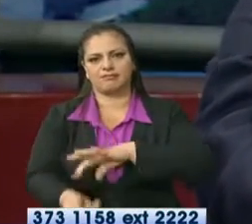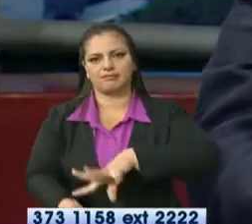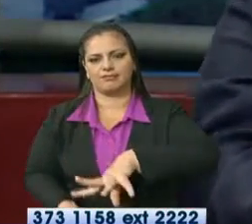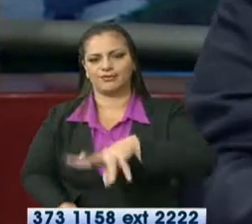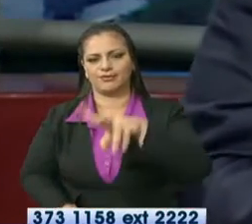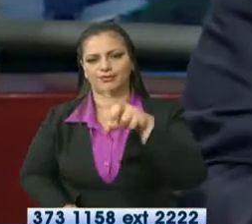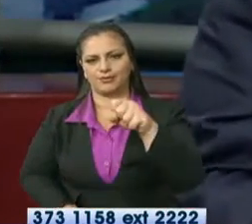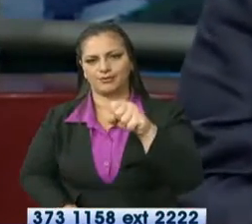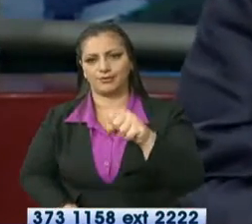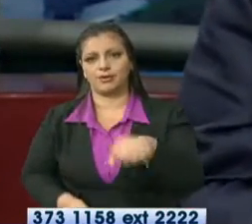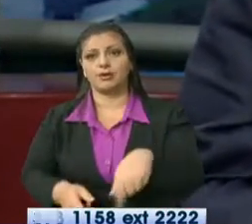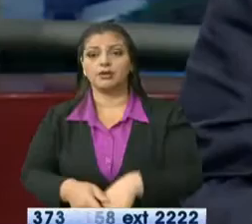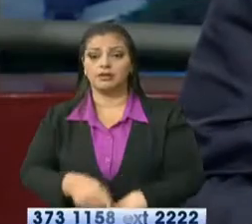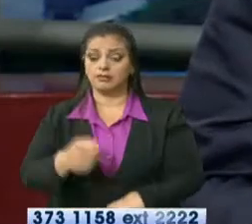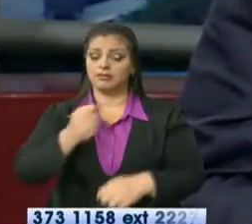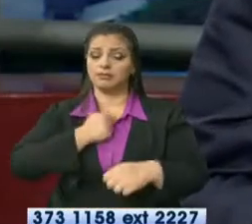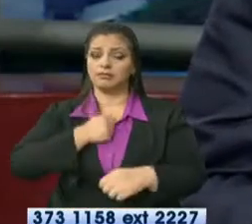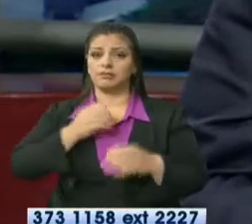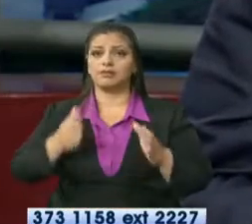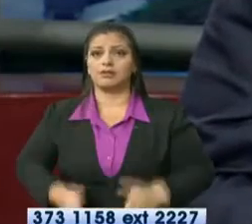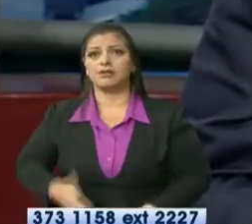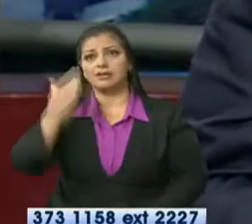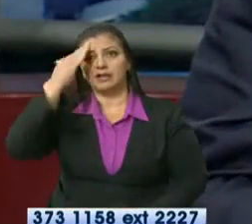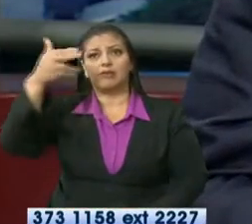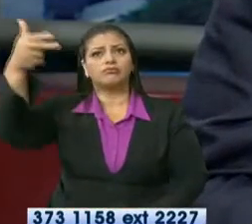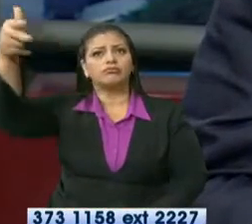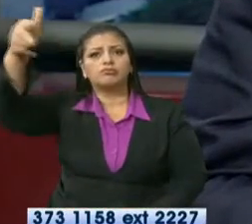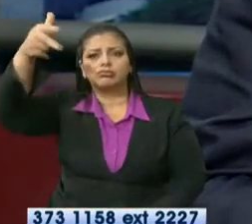sirva para apresar a estos delincuentes.